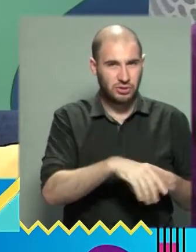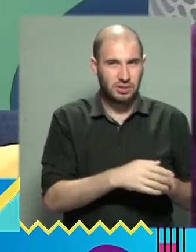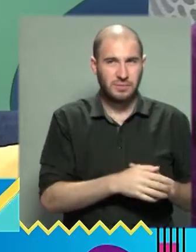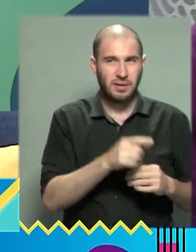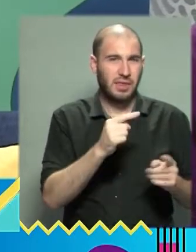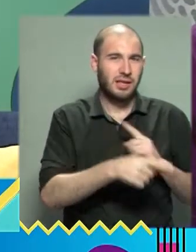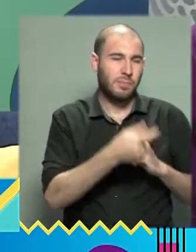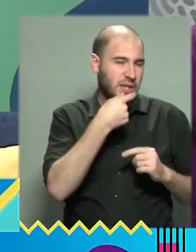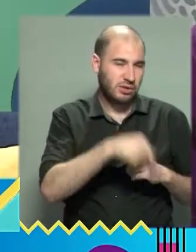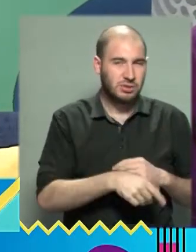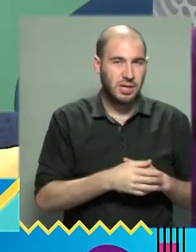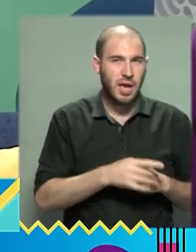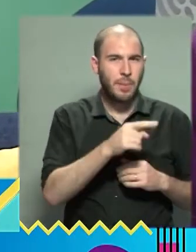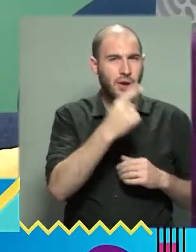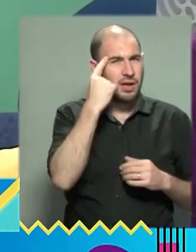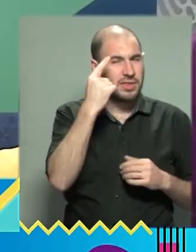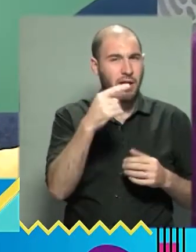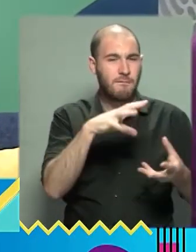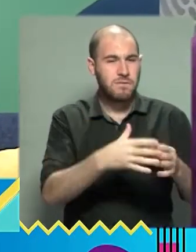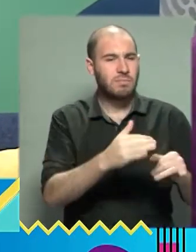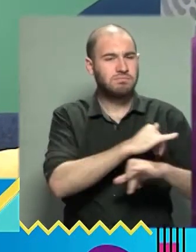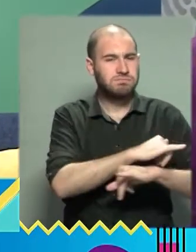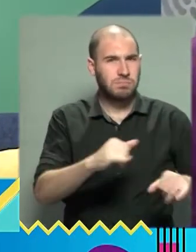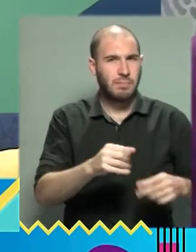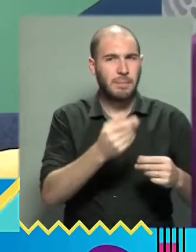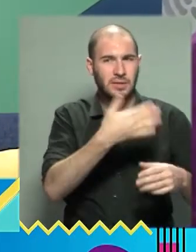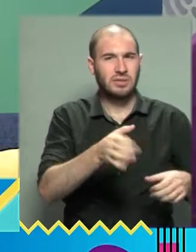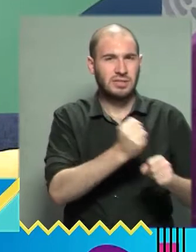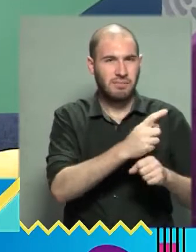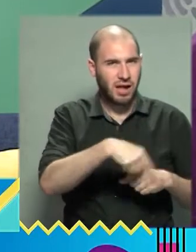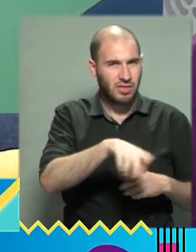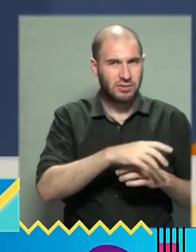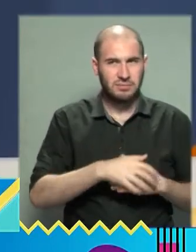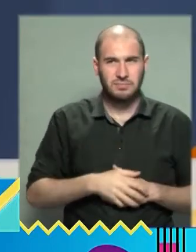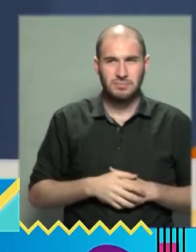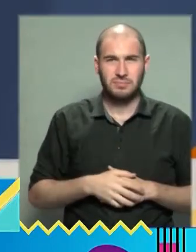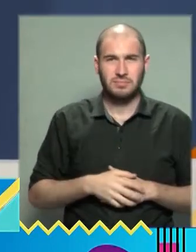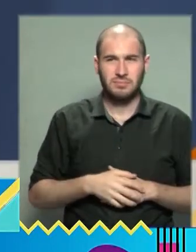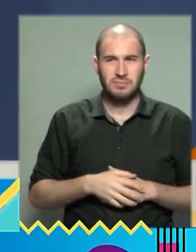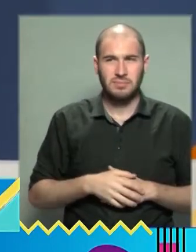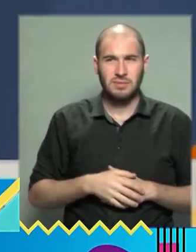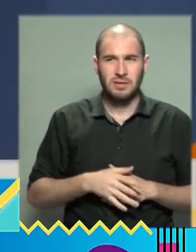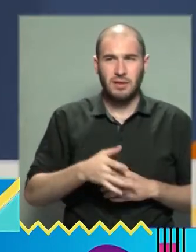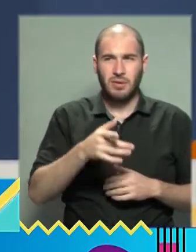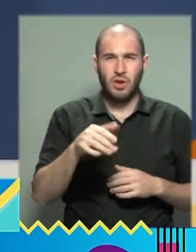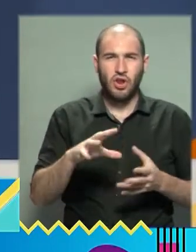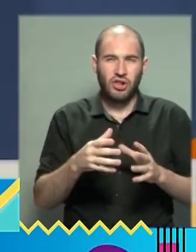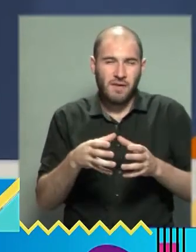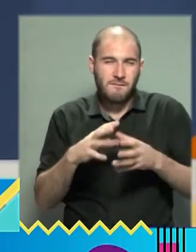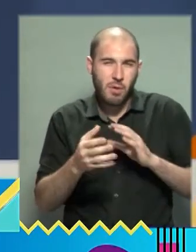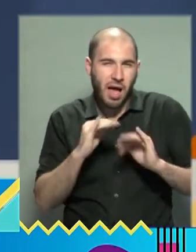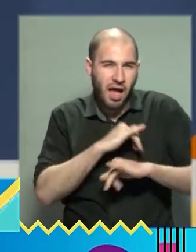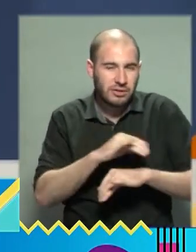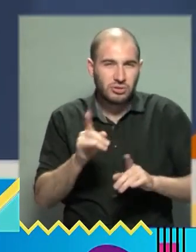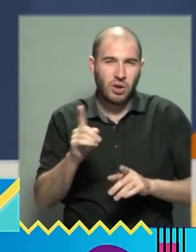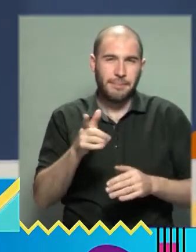directamente en Mendoza, sí. ¿Consideras que son canales de transmisión para los trabajadores? No creo que seamos un canal de transmisión,